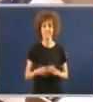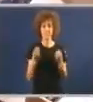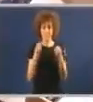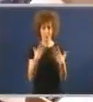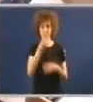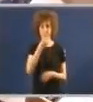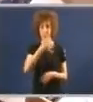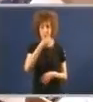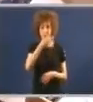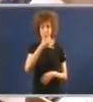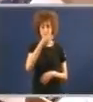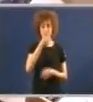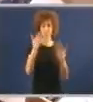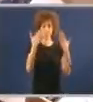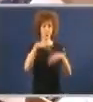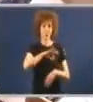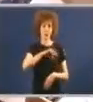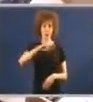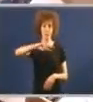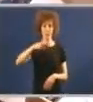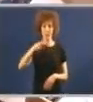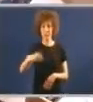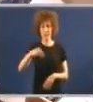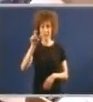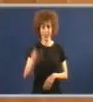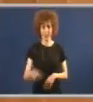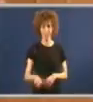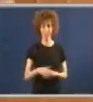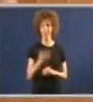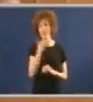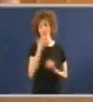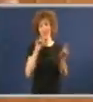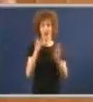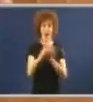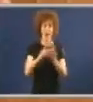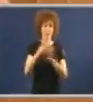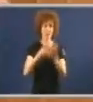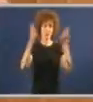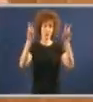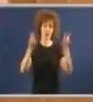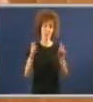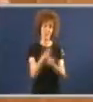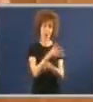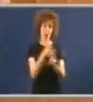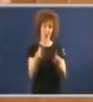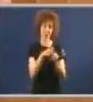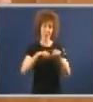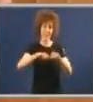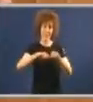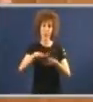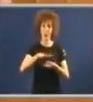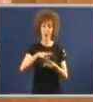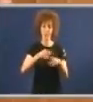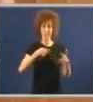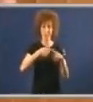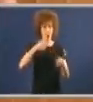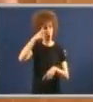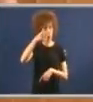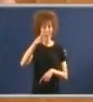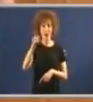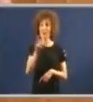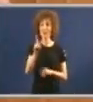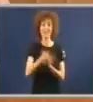Ben, boa tarde, grazas, señor vicepresidente. Cando falamos da violencia de xénero no medio rural, non estamos a